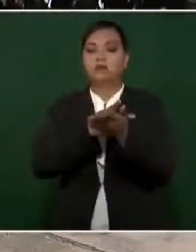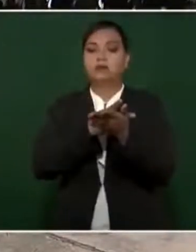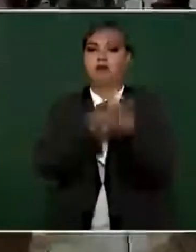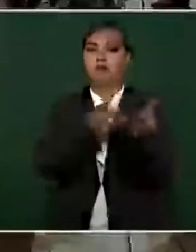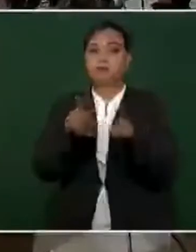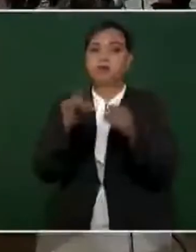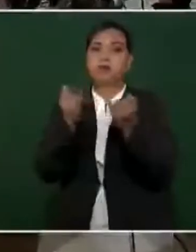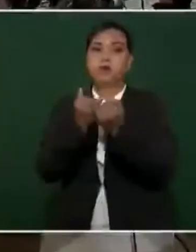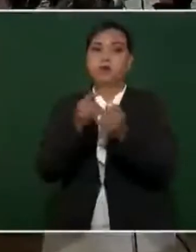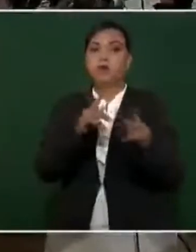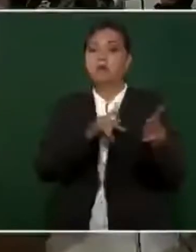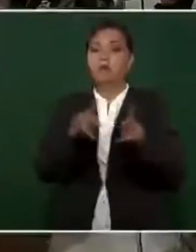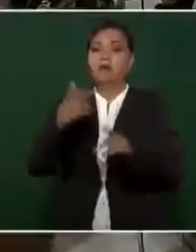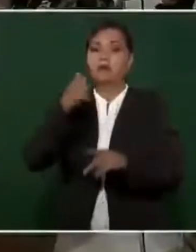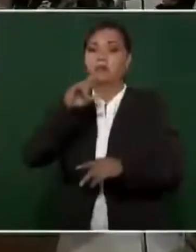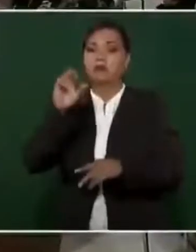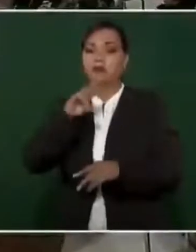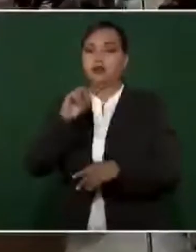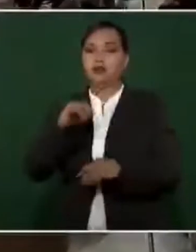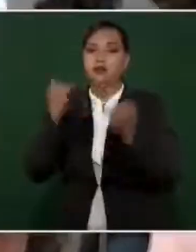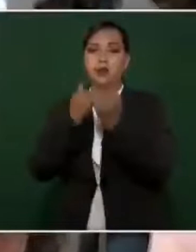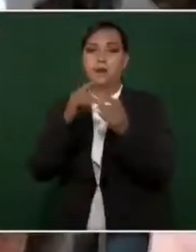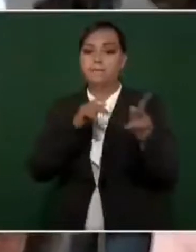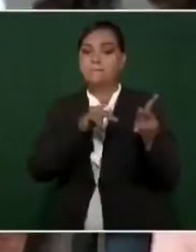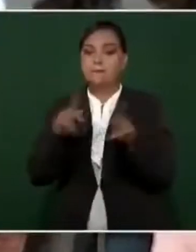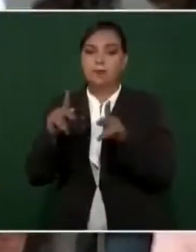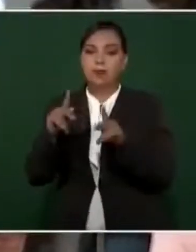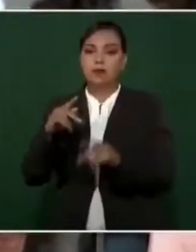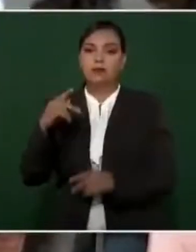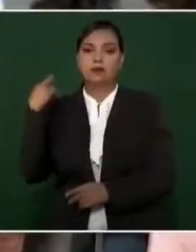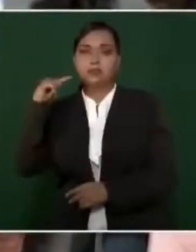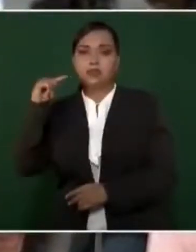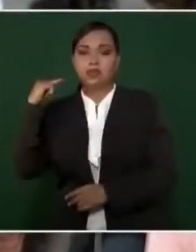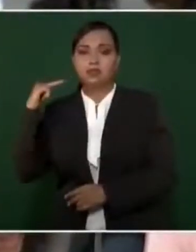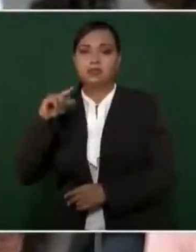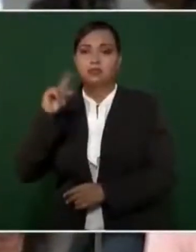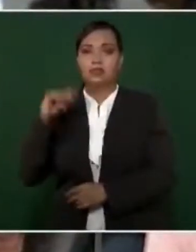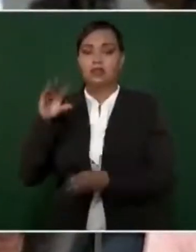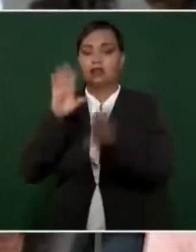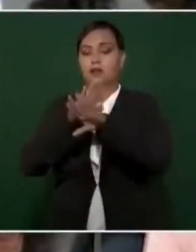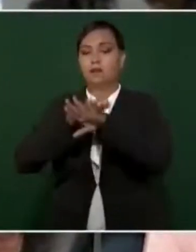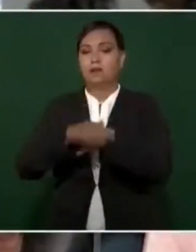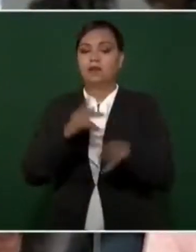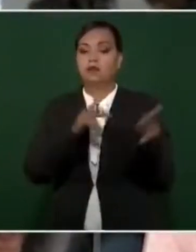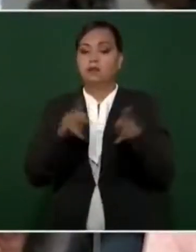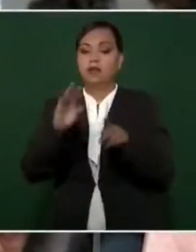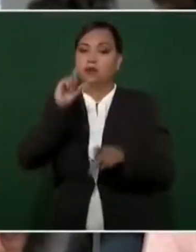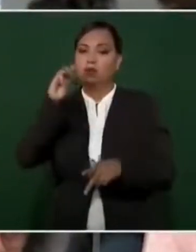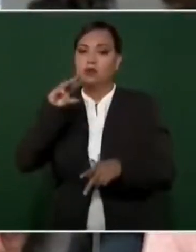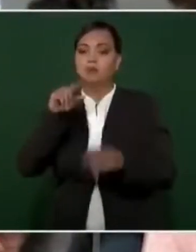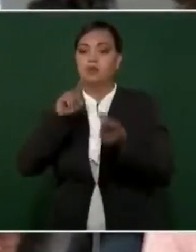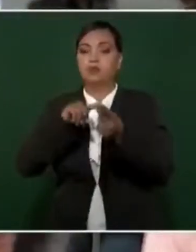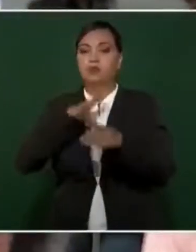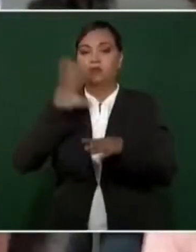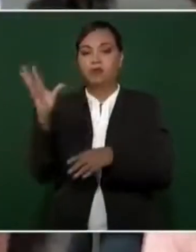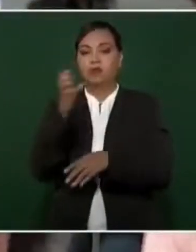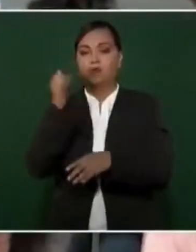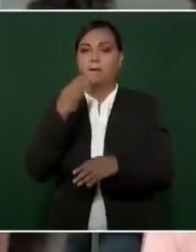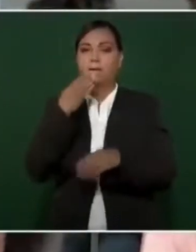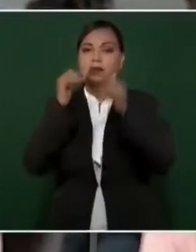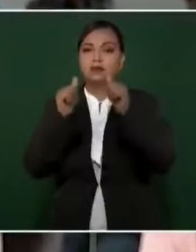el plan Zacatecas, el plan Colima, donde se reforzaron los programas de bienestar, donde se reforzó la seguridad con la presencia de las Fuerzas